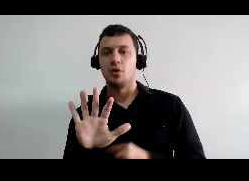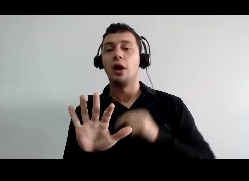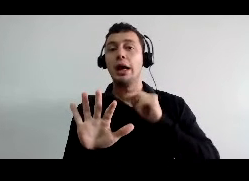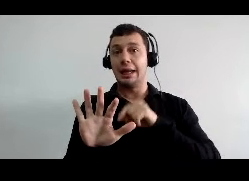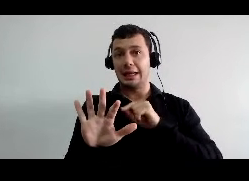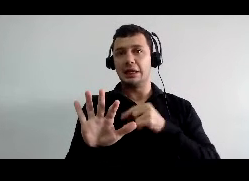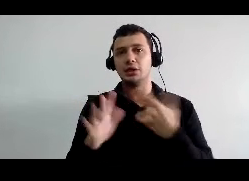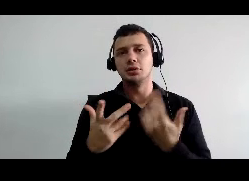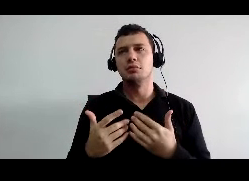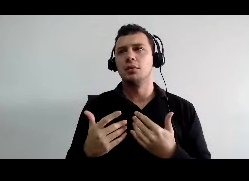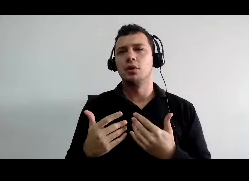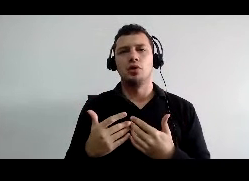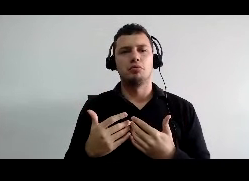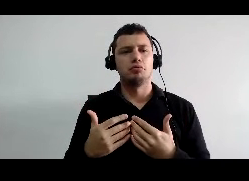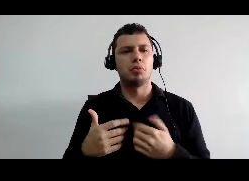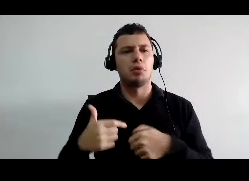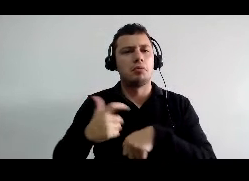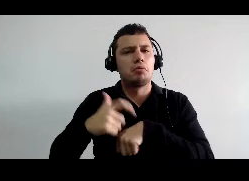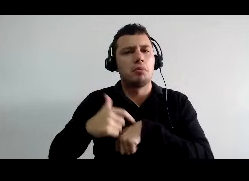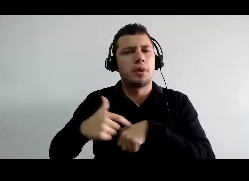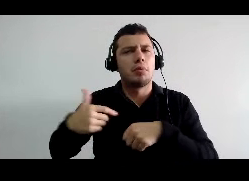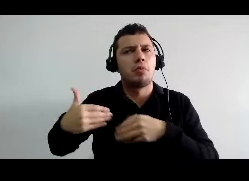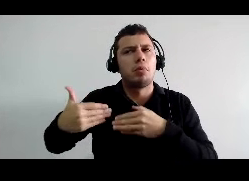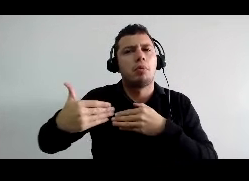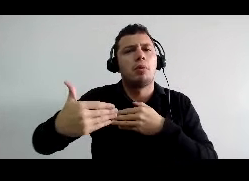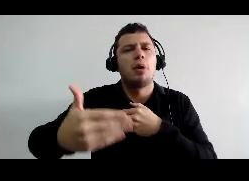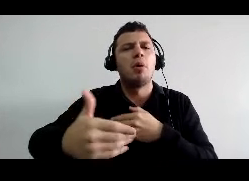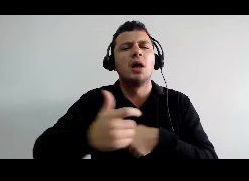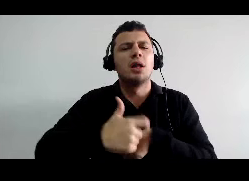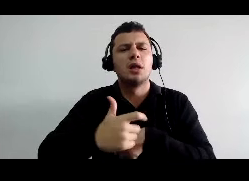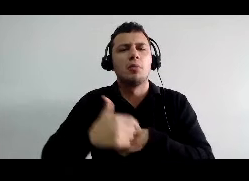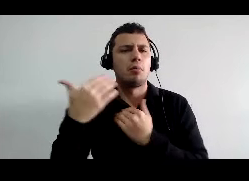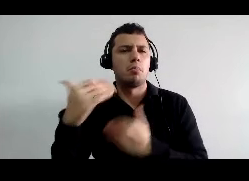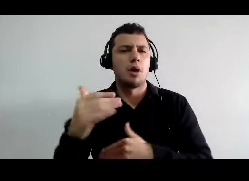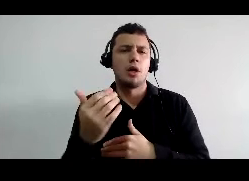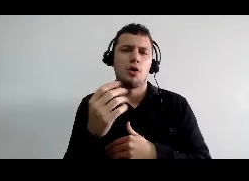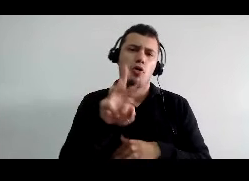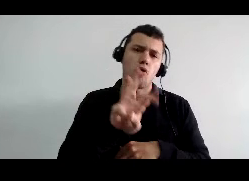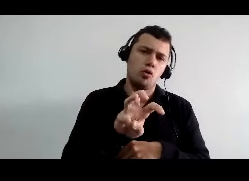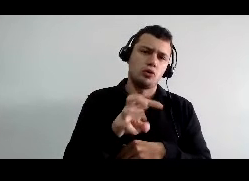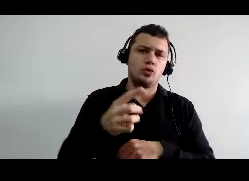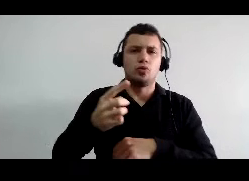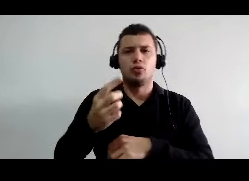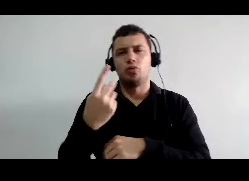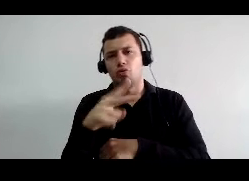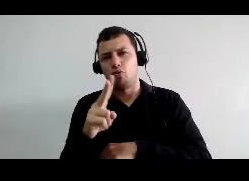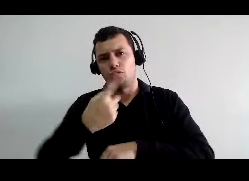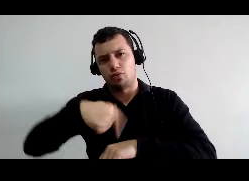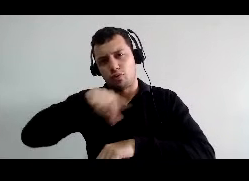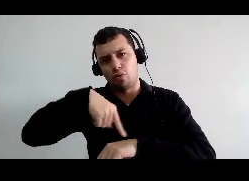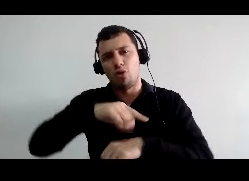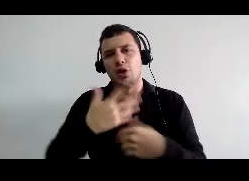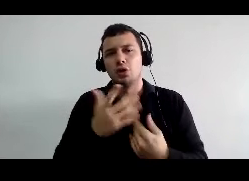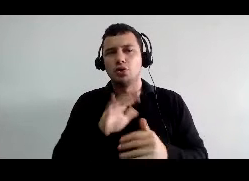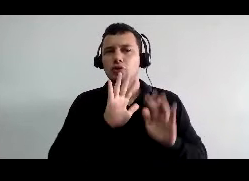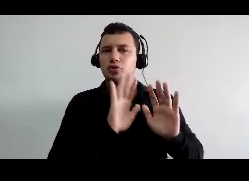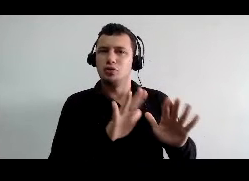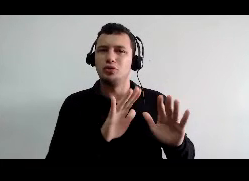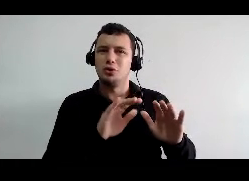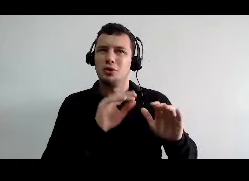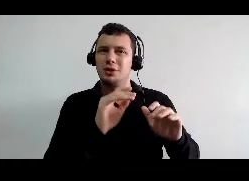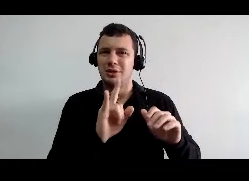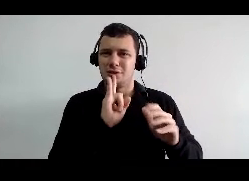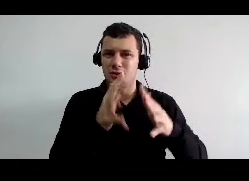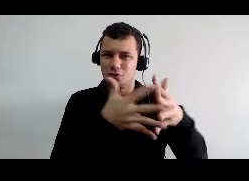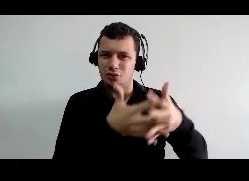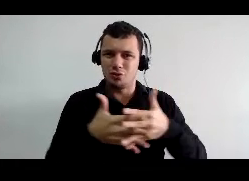manera continua, tiene una duración entre 8 y 12 horas. En los Centros de Control de Enfermedades de Estados Unidos también vienen